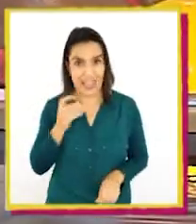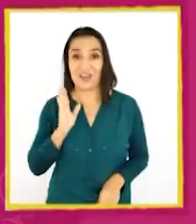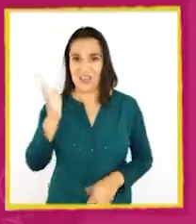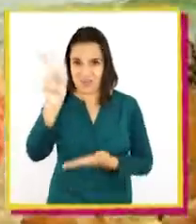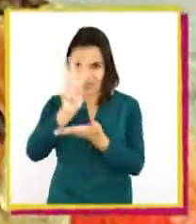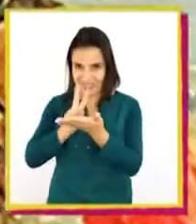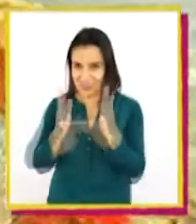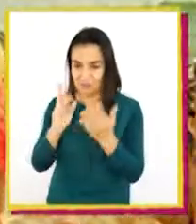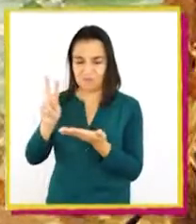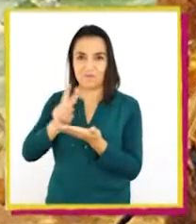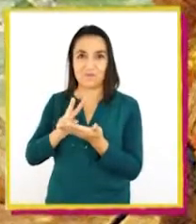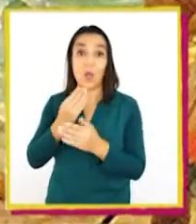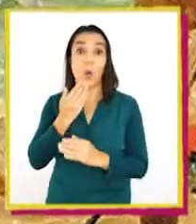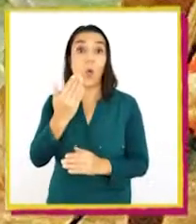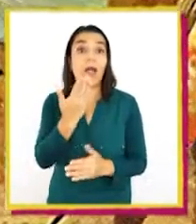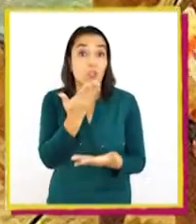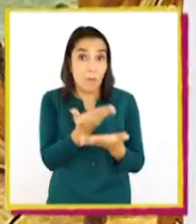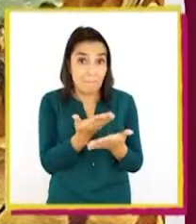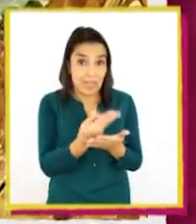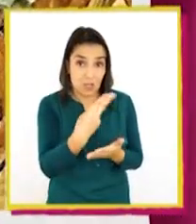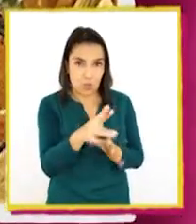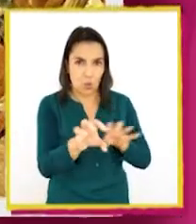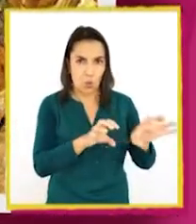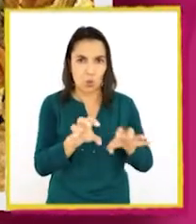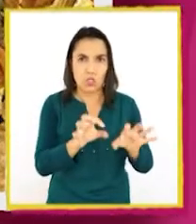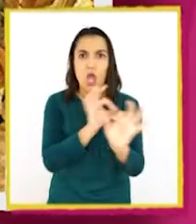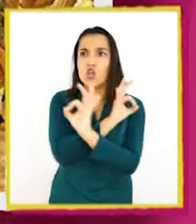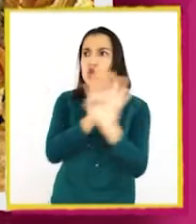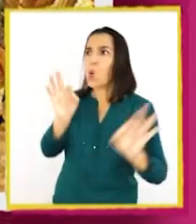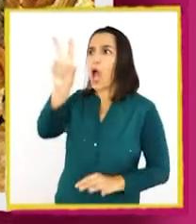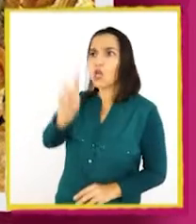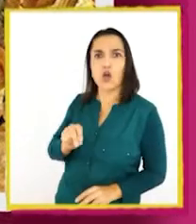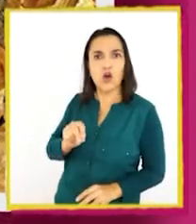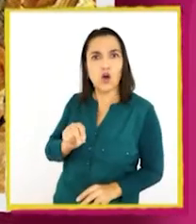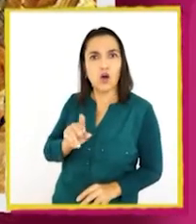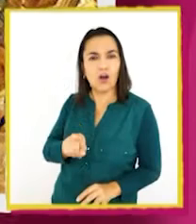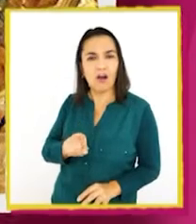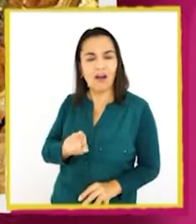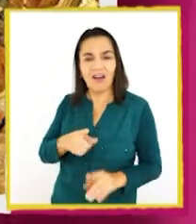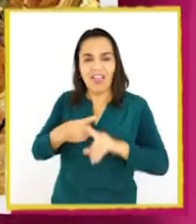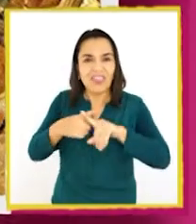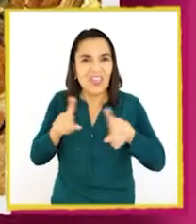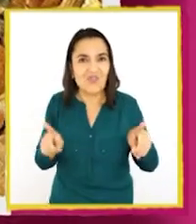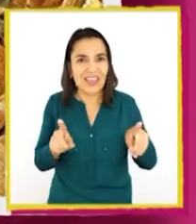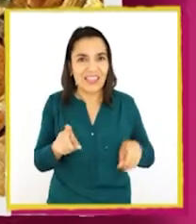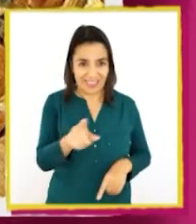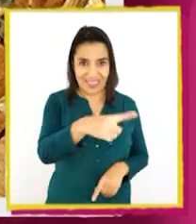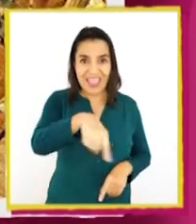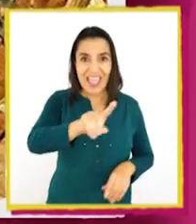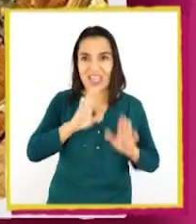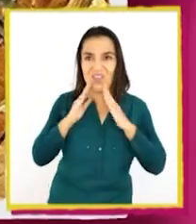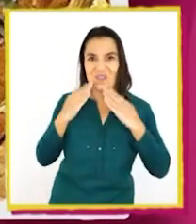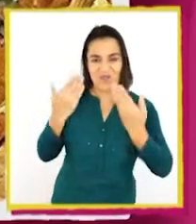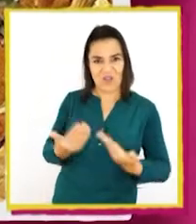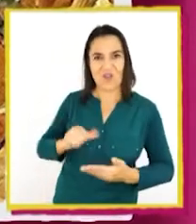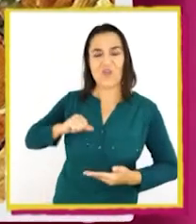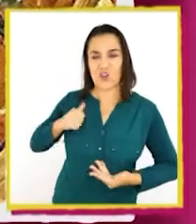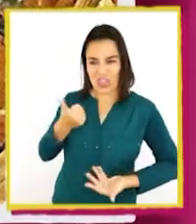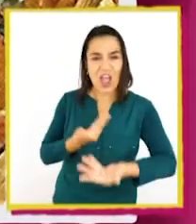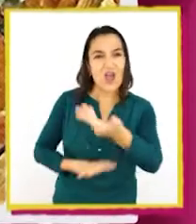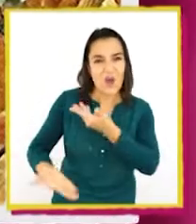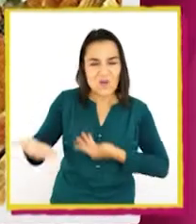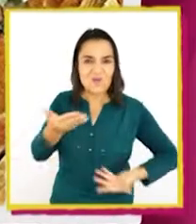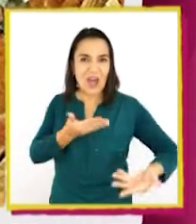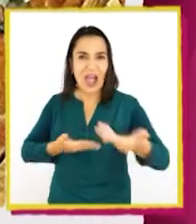Sigamos. Cuando se pide algo que tienen, nunca se niegan a darlo. Al contrario, se ofrecen a compartirlo con